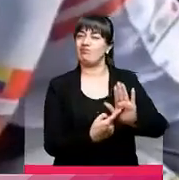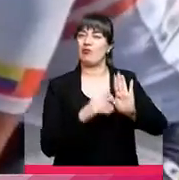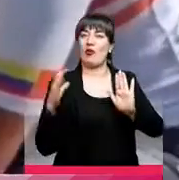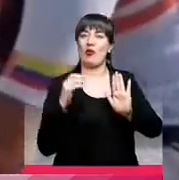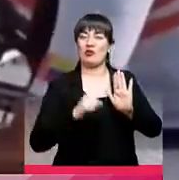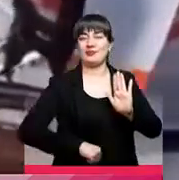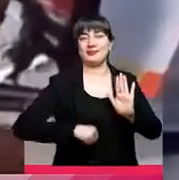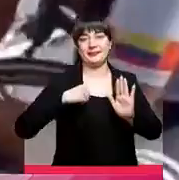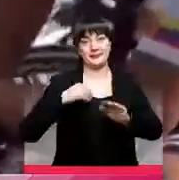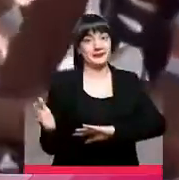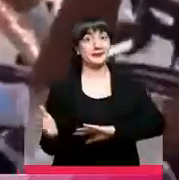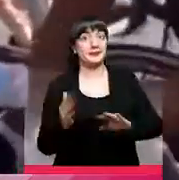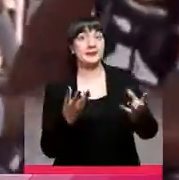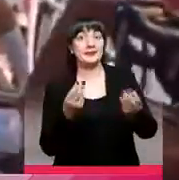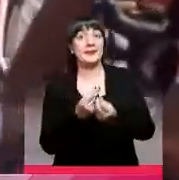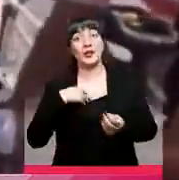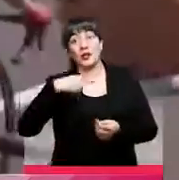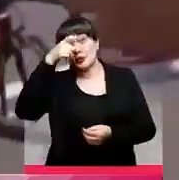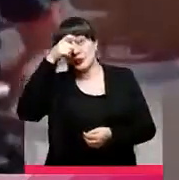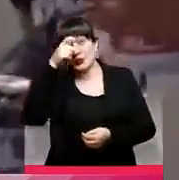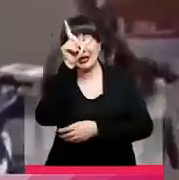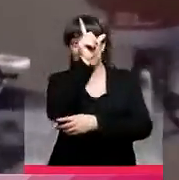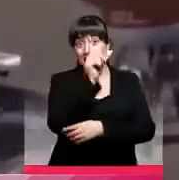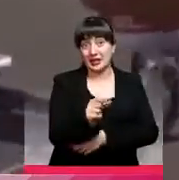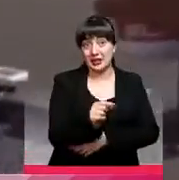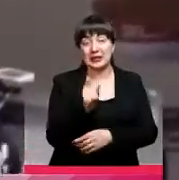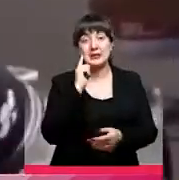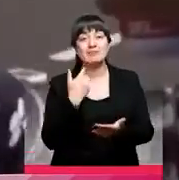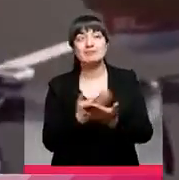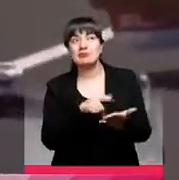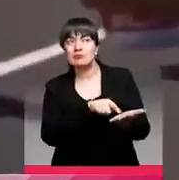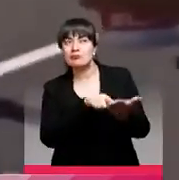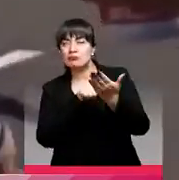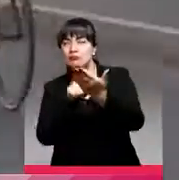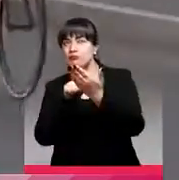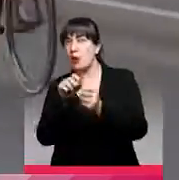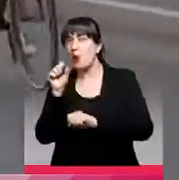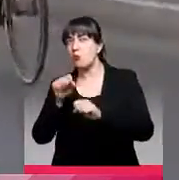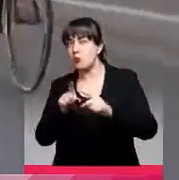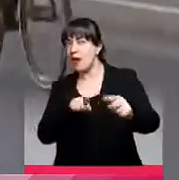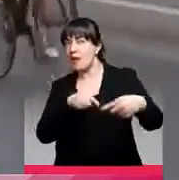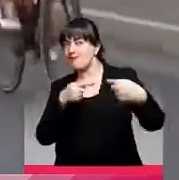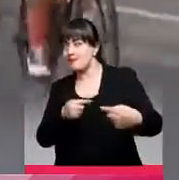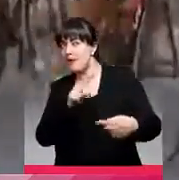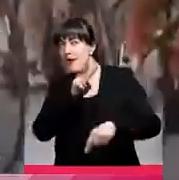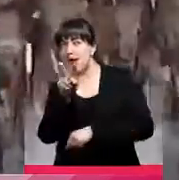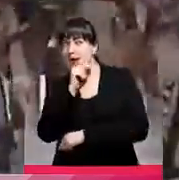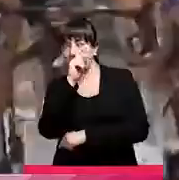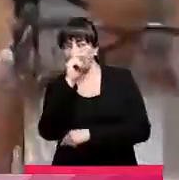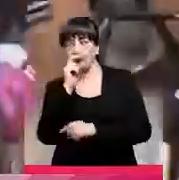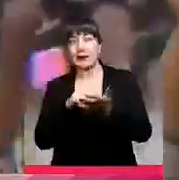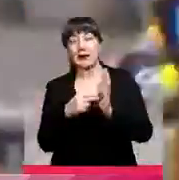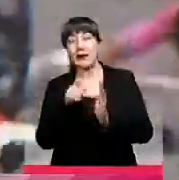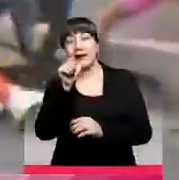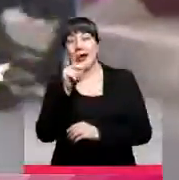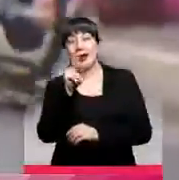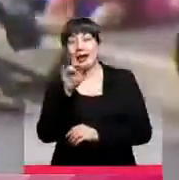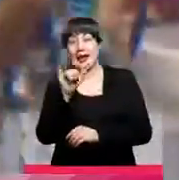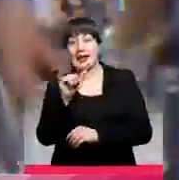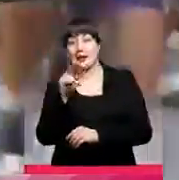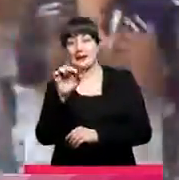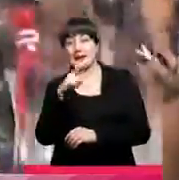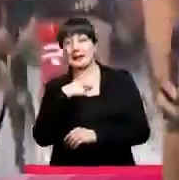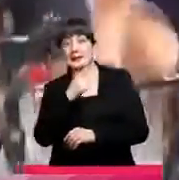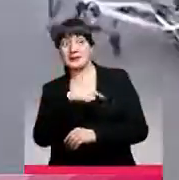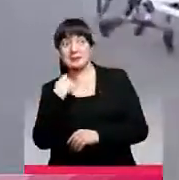Las carreras en Turquía e Italia le dan una pista de lo que podrían hacer sus rivales. Ante la baja de la campeona Annemiek van Vleuten, el mundial